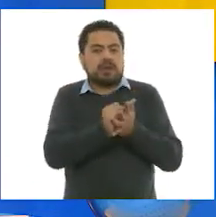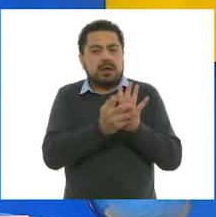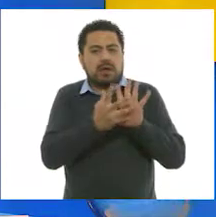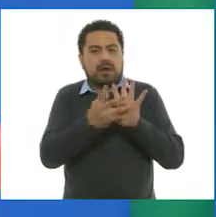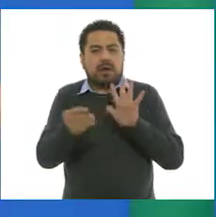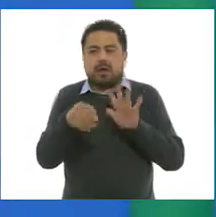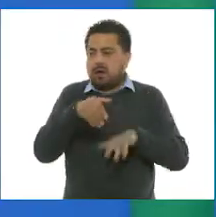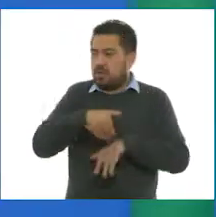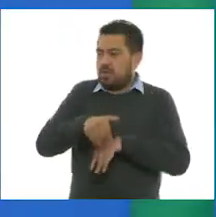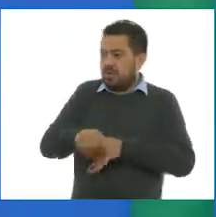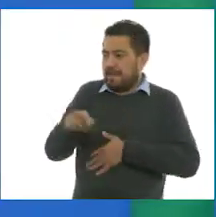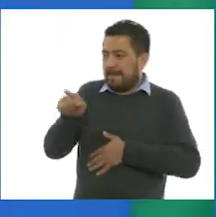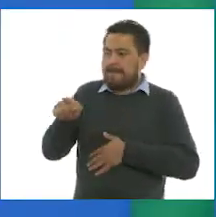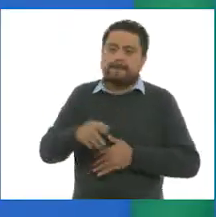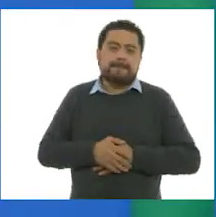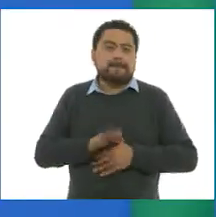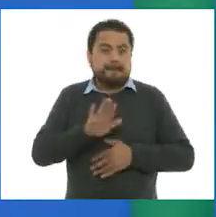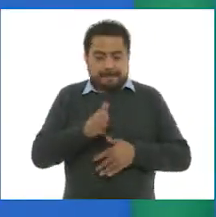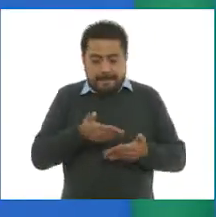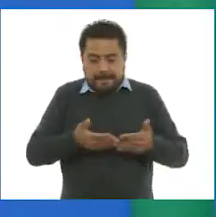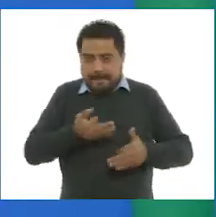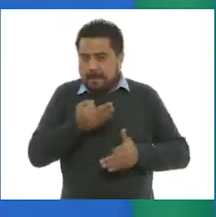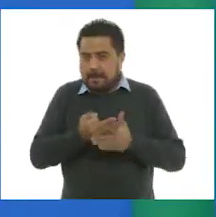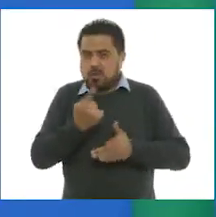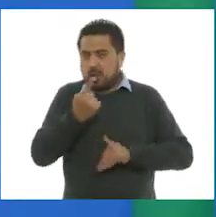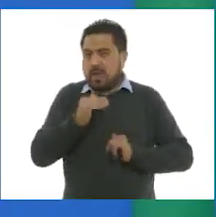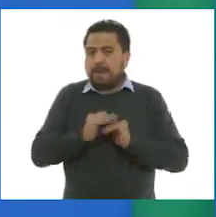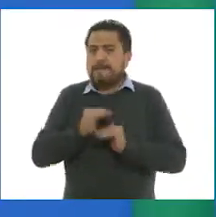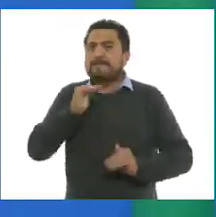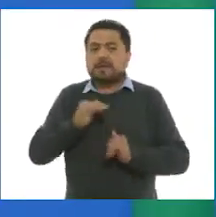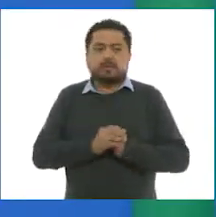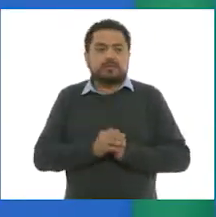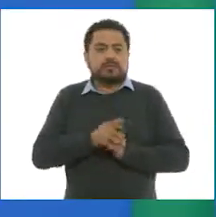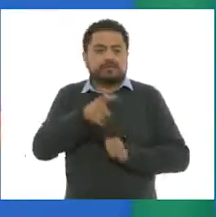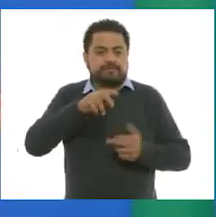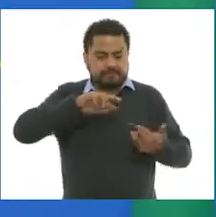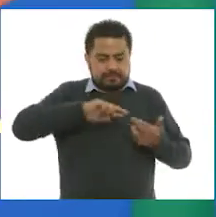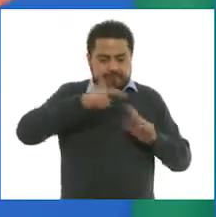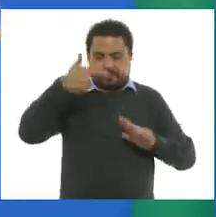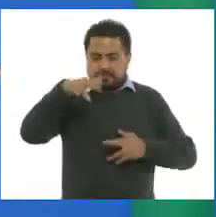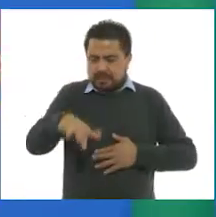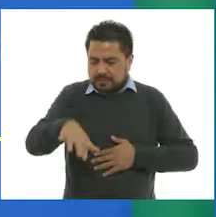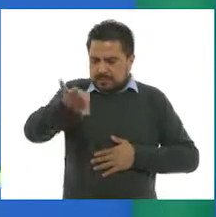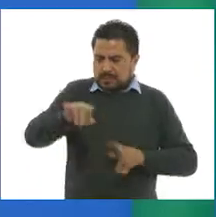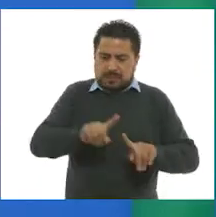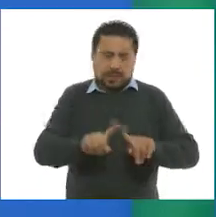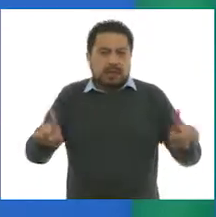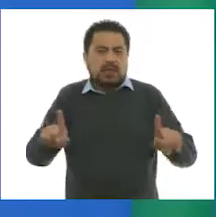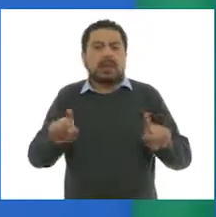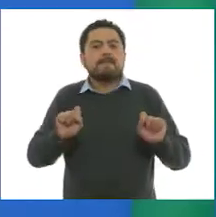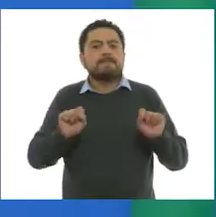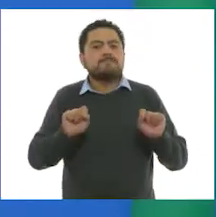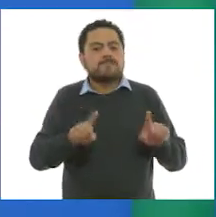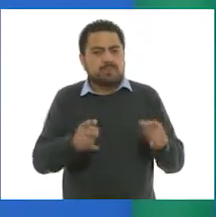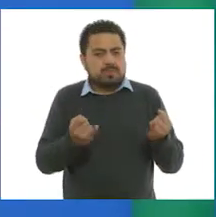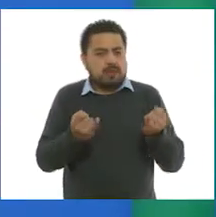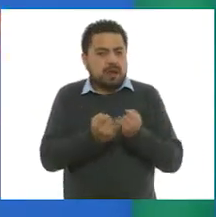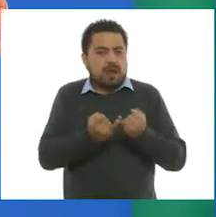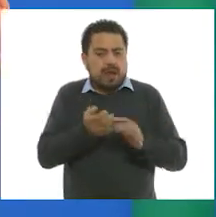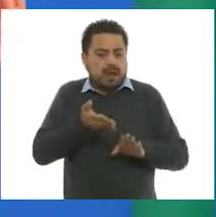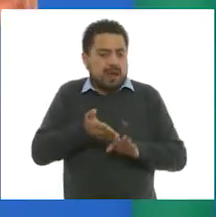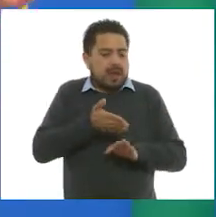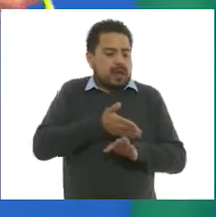Así es. Ahora hagamos uno más. Tomen un cordón diferente y vamos a repetir los pasos